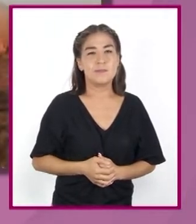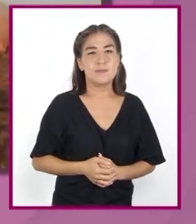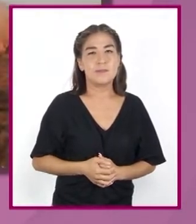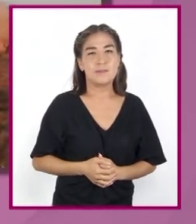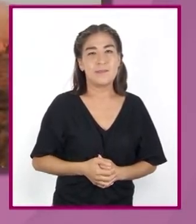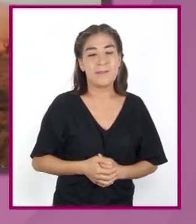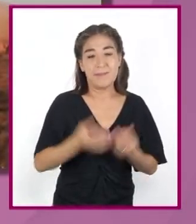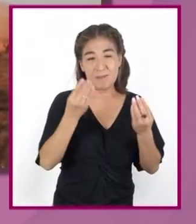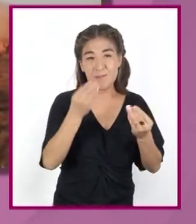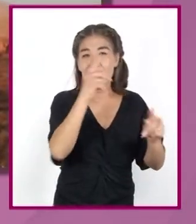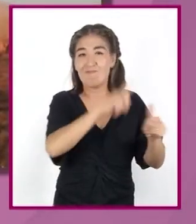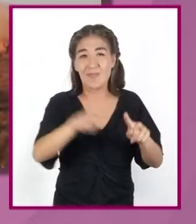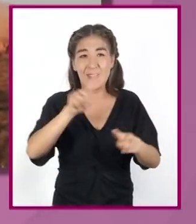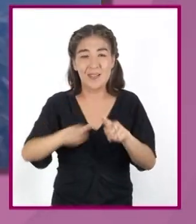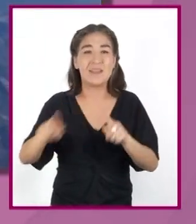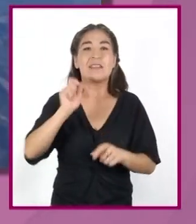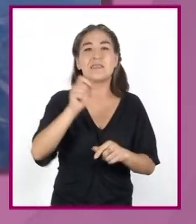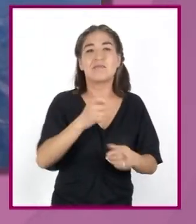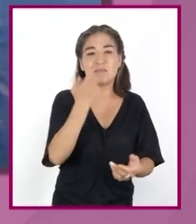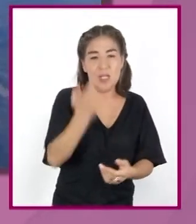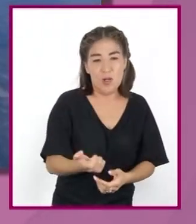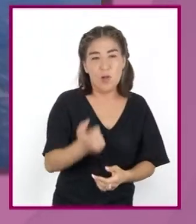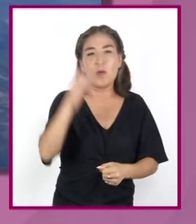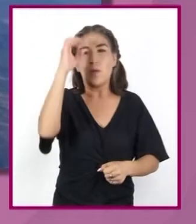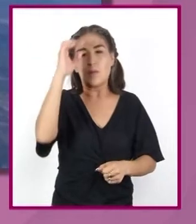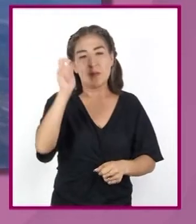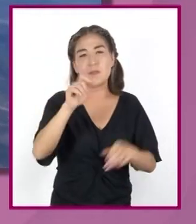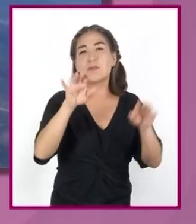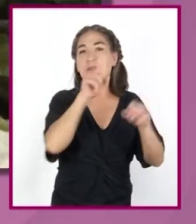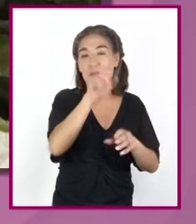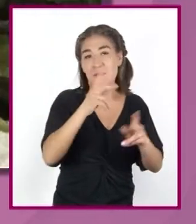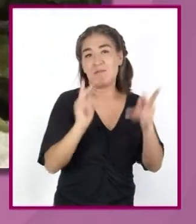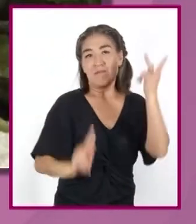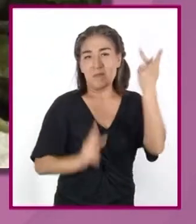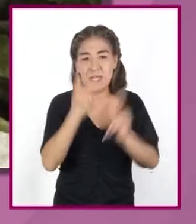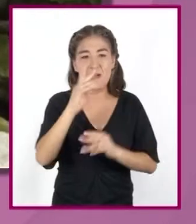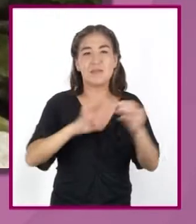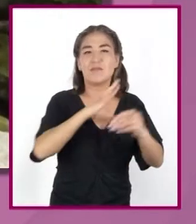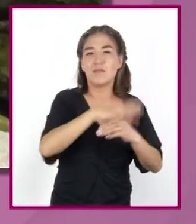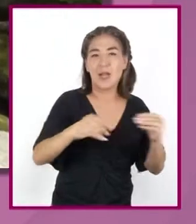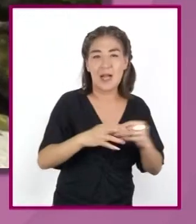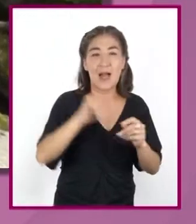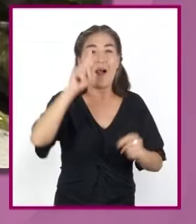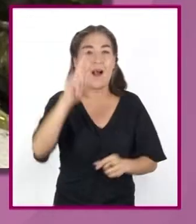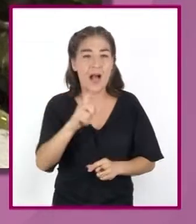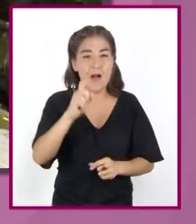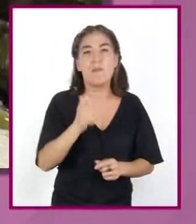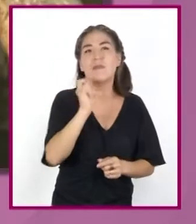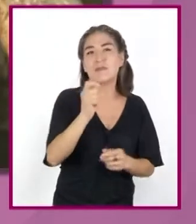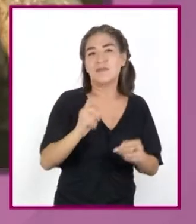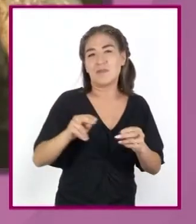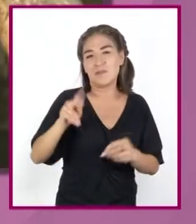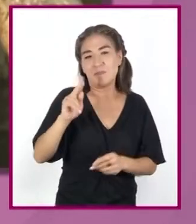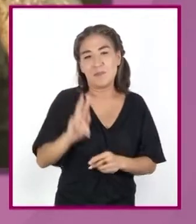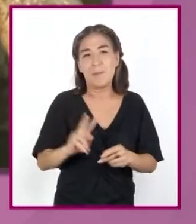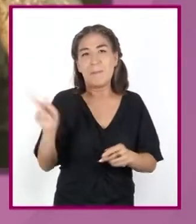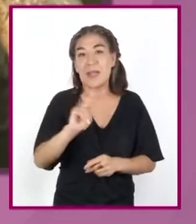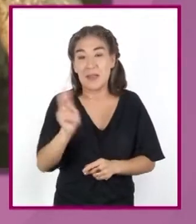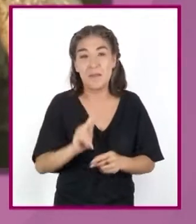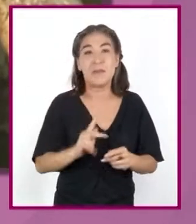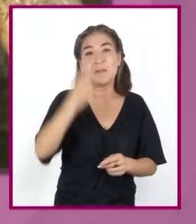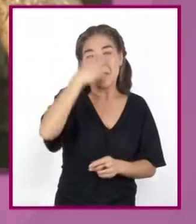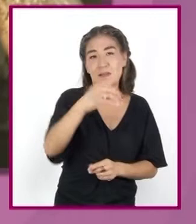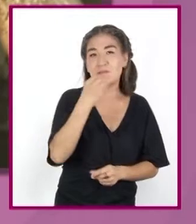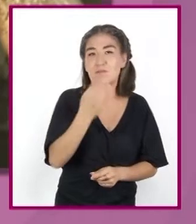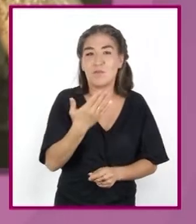Muchos procesos ecológicos y económicos se presentan a una escala regional. Los ciclos del agua y de nutrientes, la viabilidad de